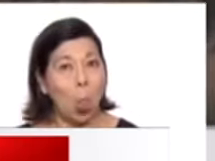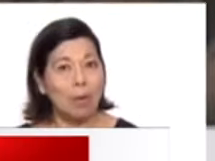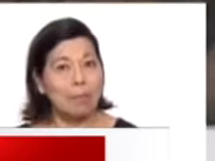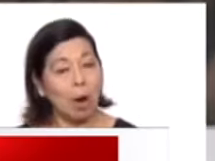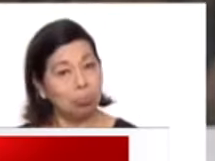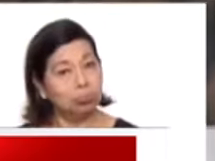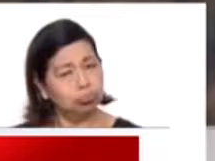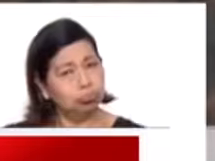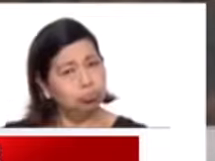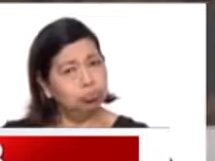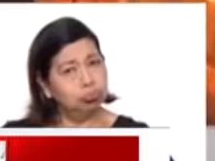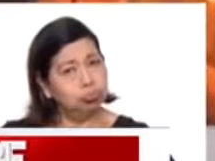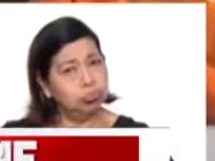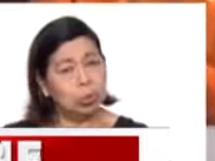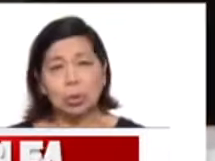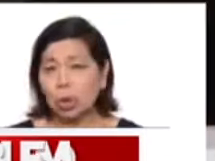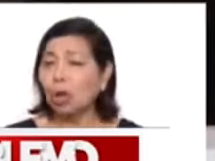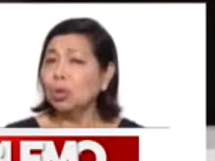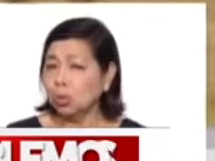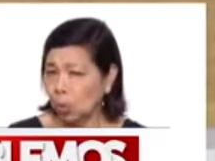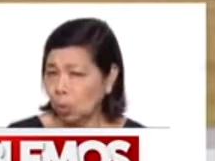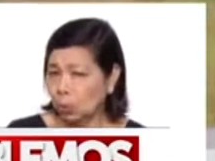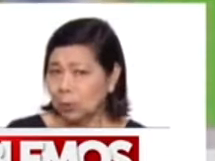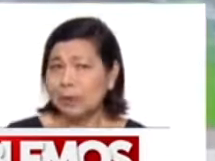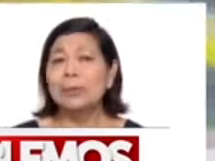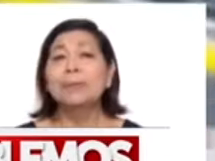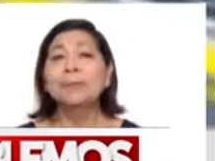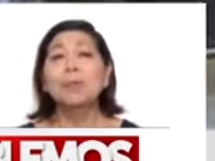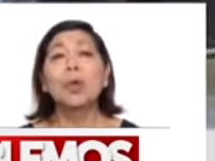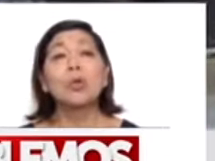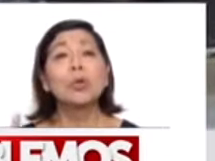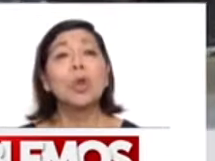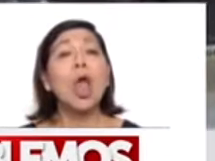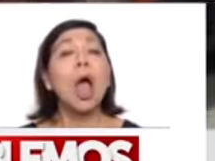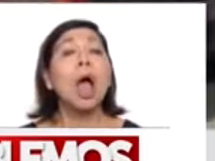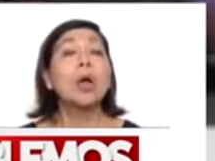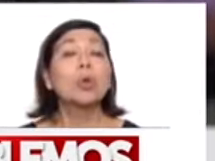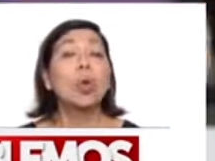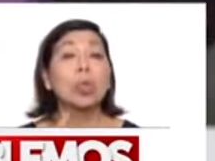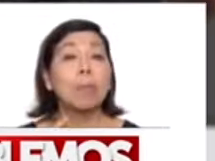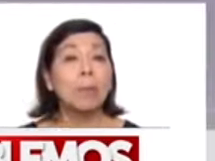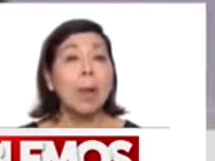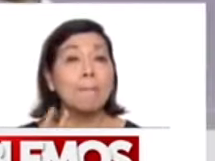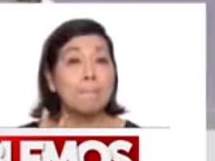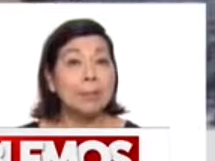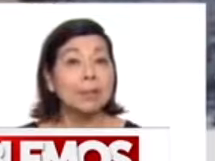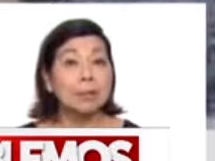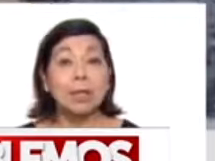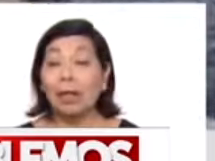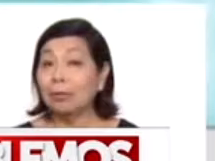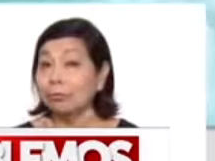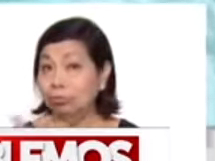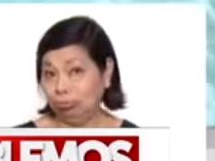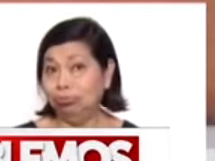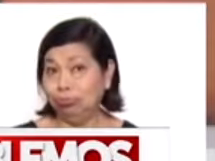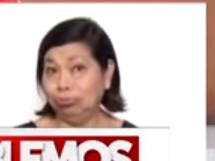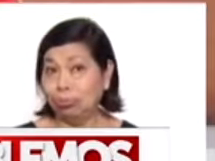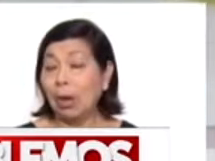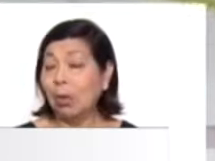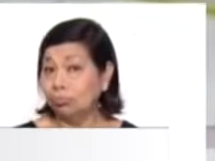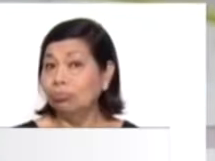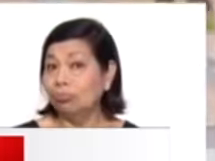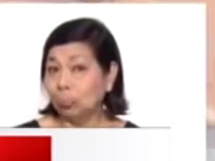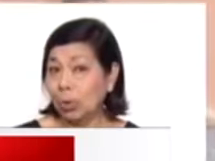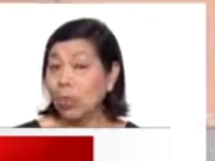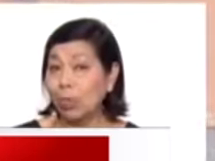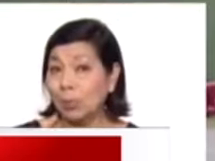realizar competencias deportivas de nivel internacional. Solo en el 2023, 300 eventos. Y para